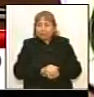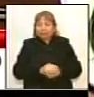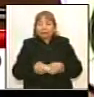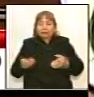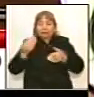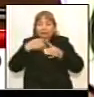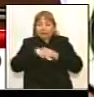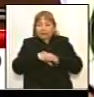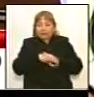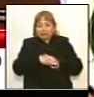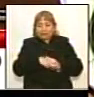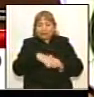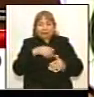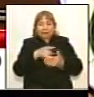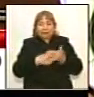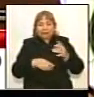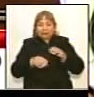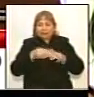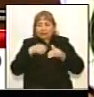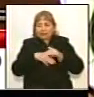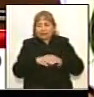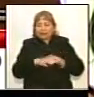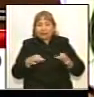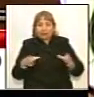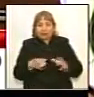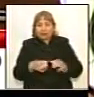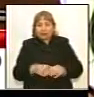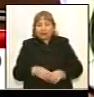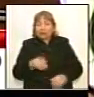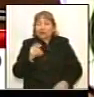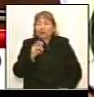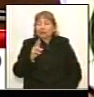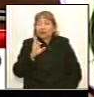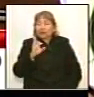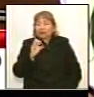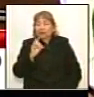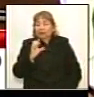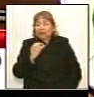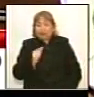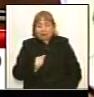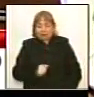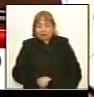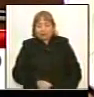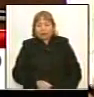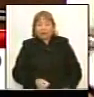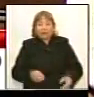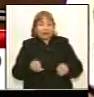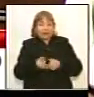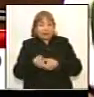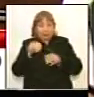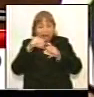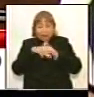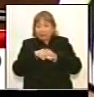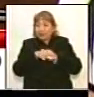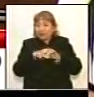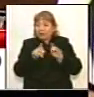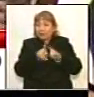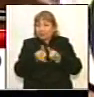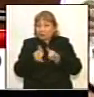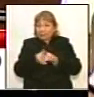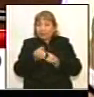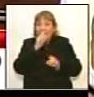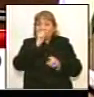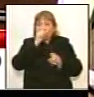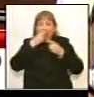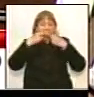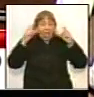incluido el partido en el que entró el congresista tránfuga al cual era aludido. Incluido, porque también en la campaña electoral